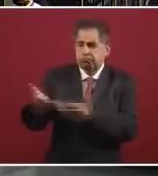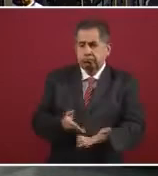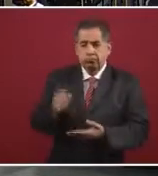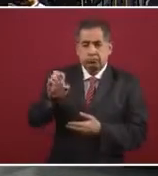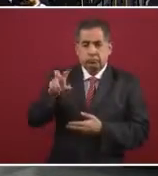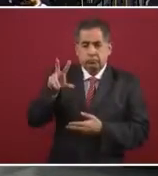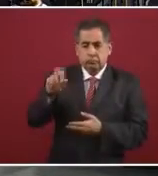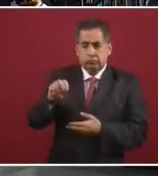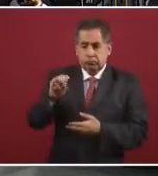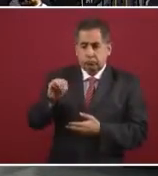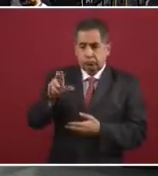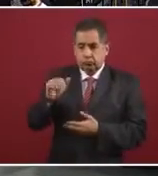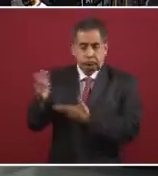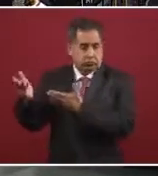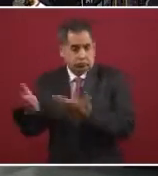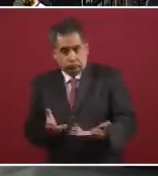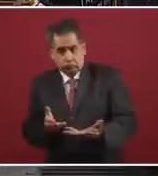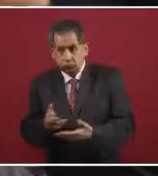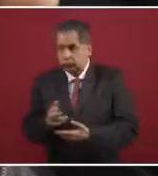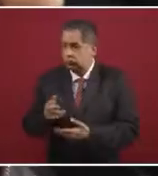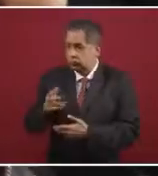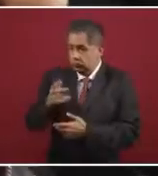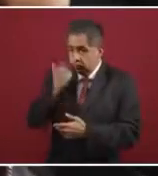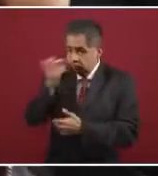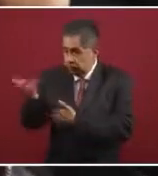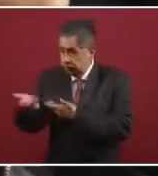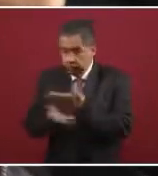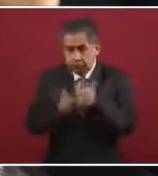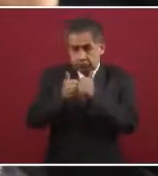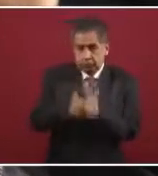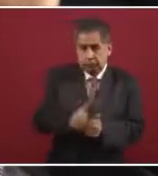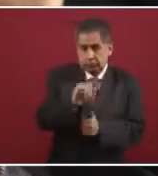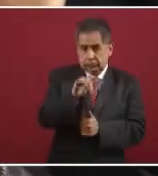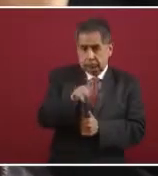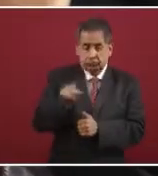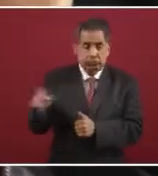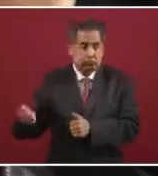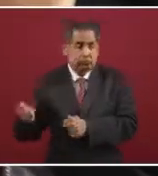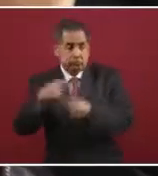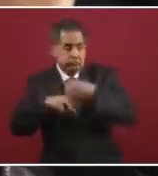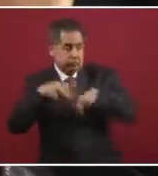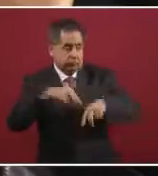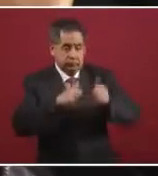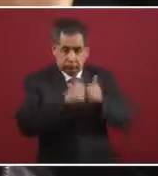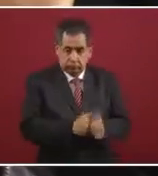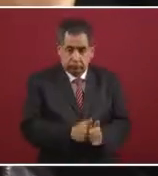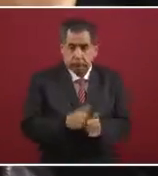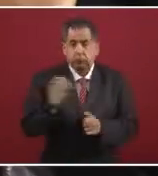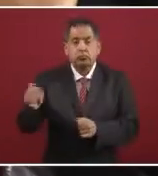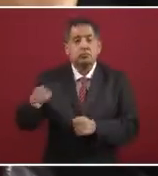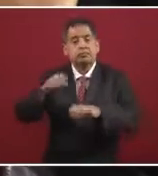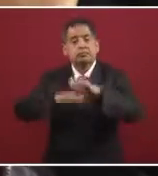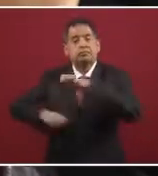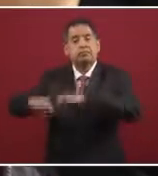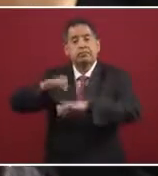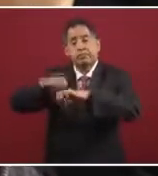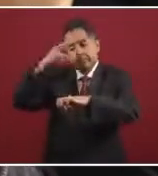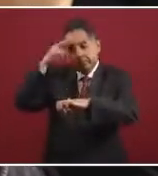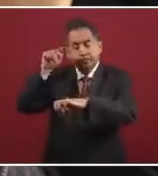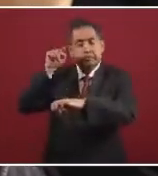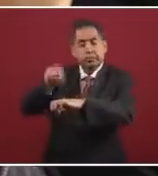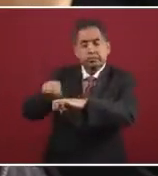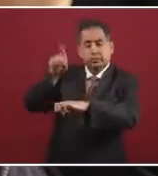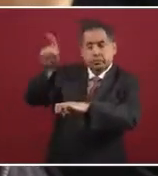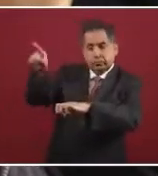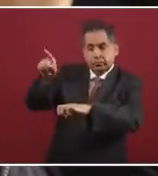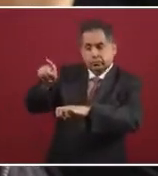respuesta por parte de Morales, y también preguntar si en efecto hubo ataques a la Embajada de México en Bolivia. Y presidente, si me permite una